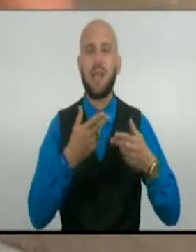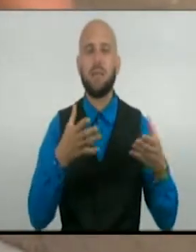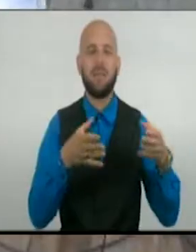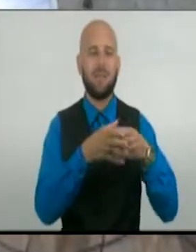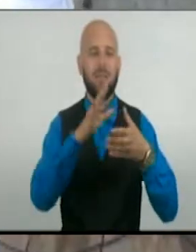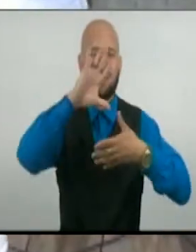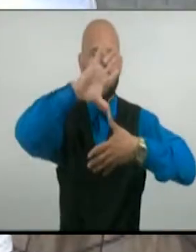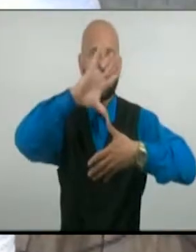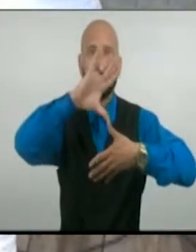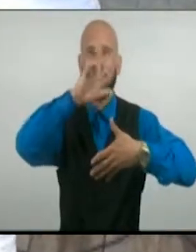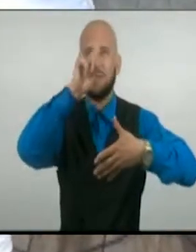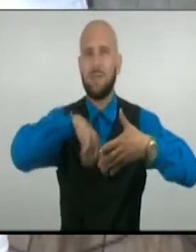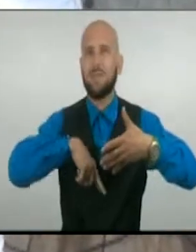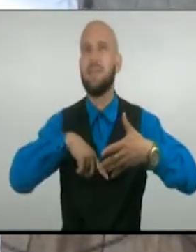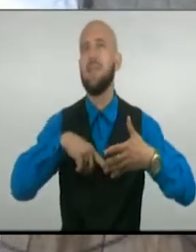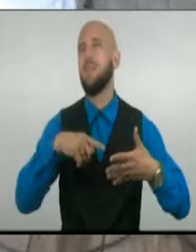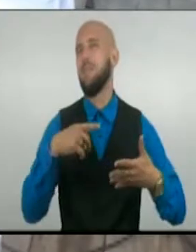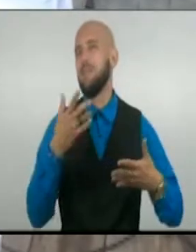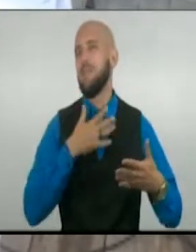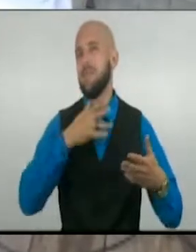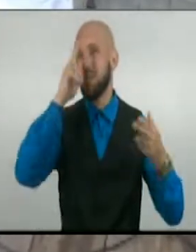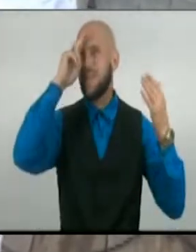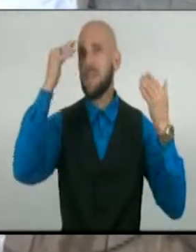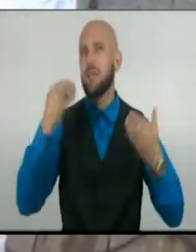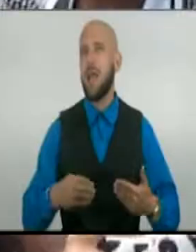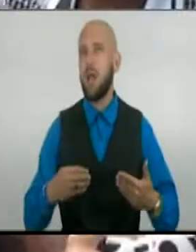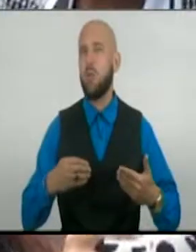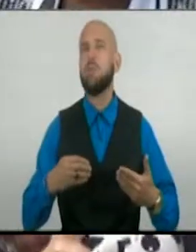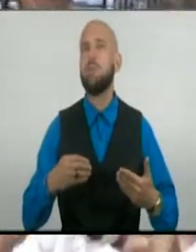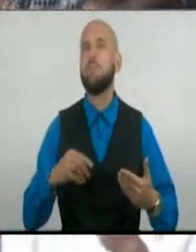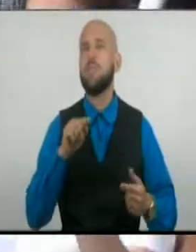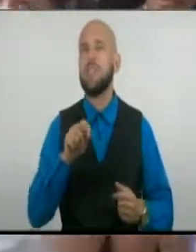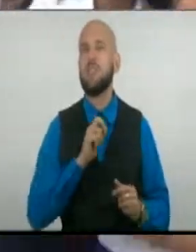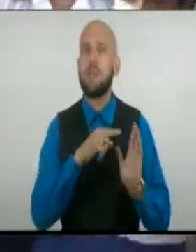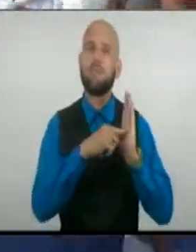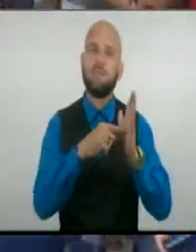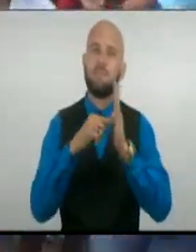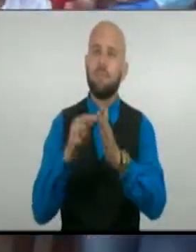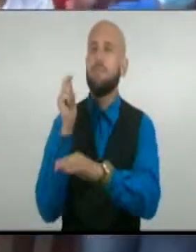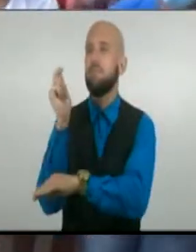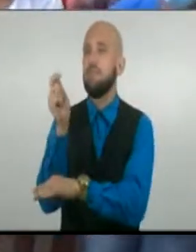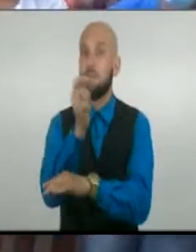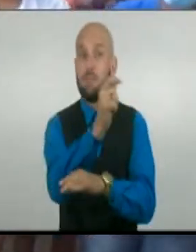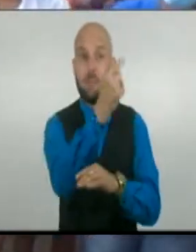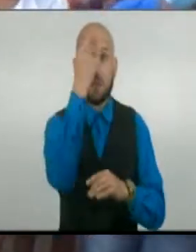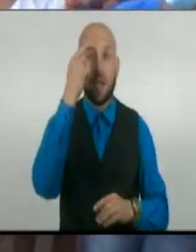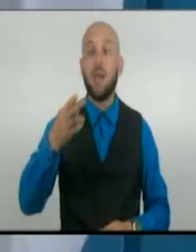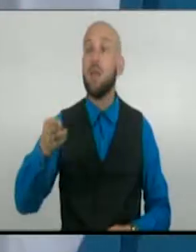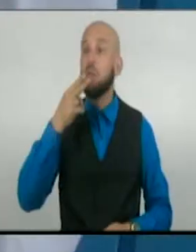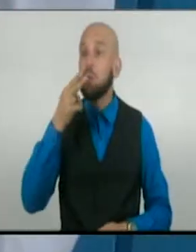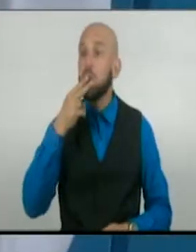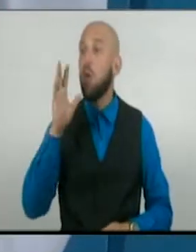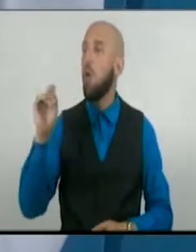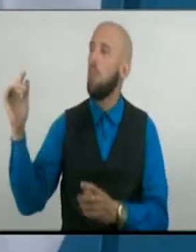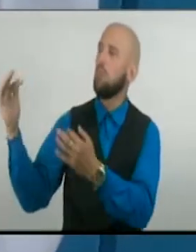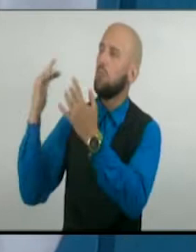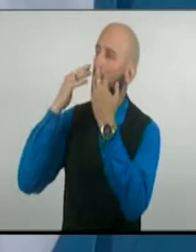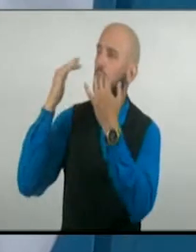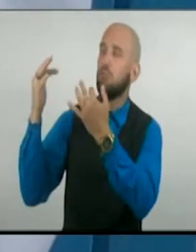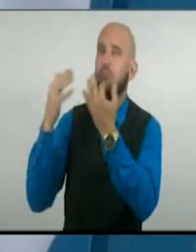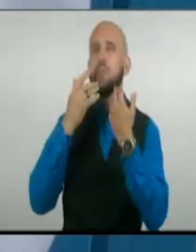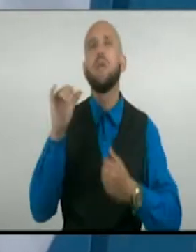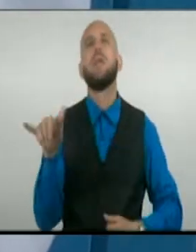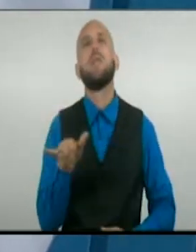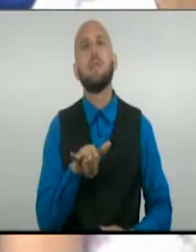y mundial de la salud una oportunidad para llamar la atención sobre la exposición al humo del tabaco ajeno así